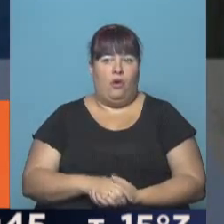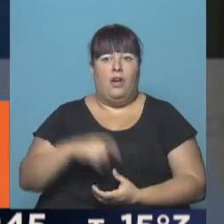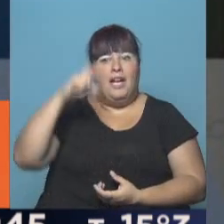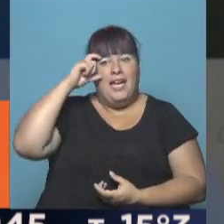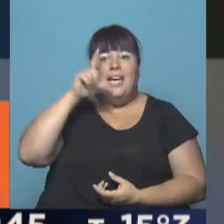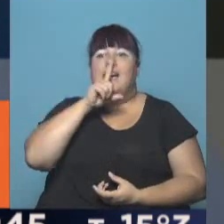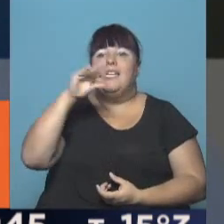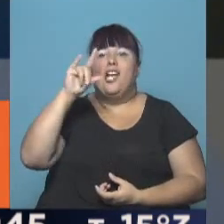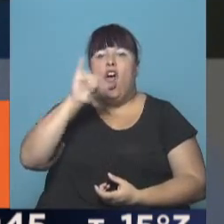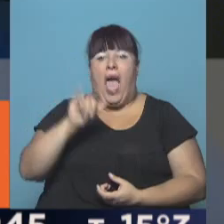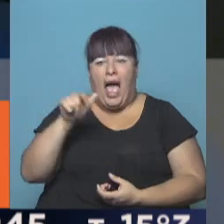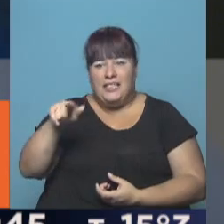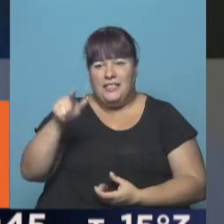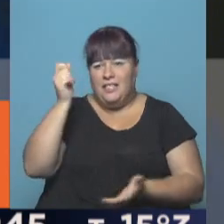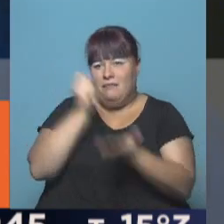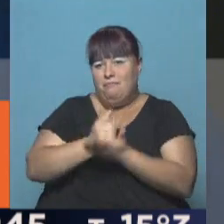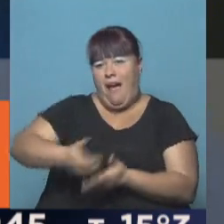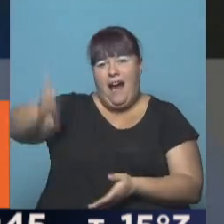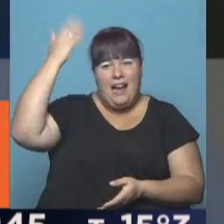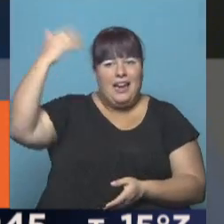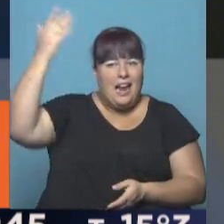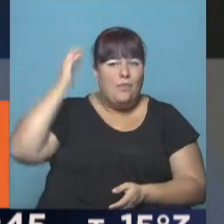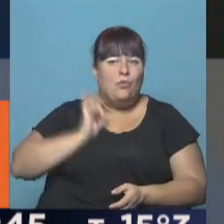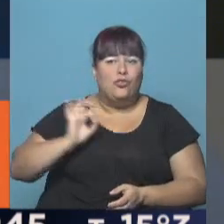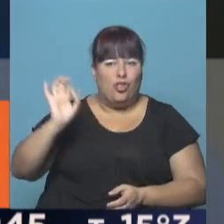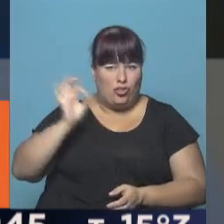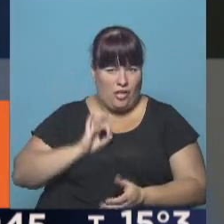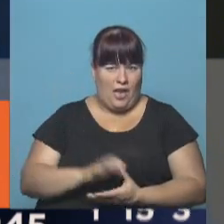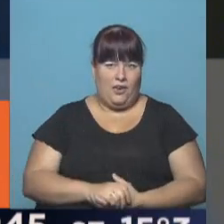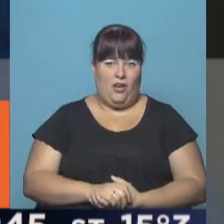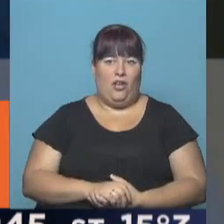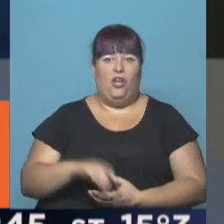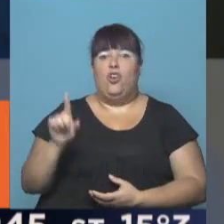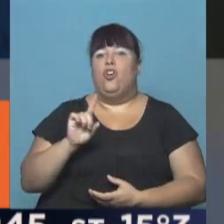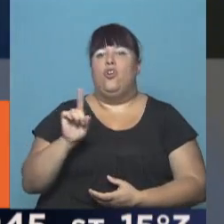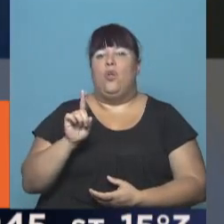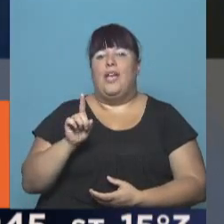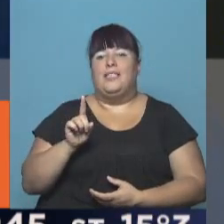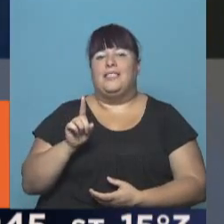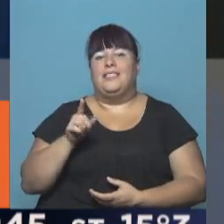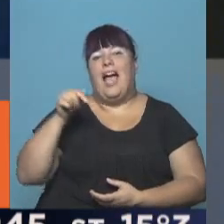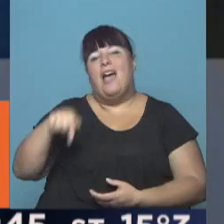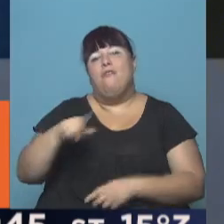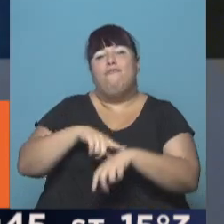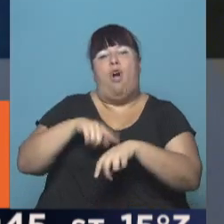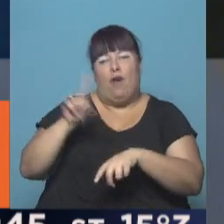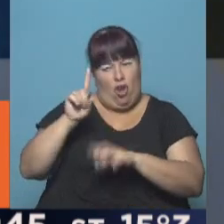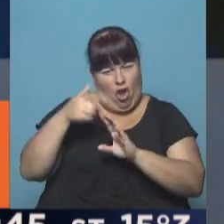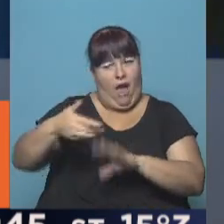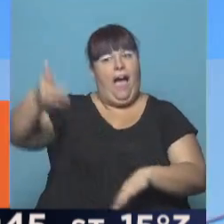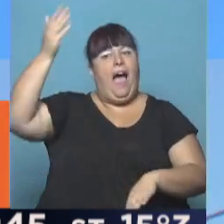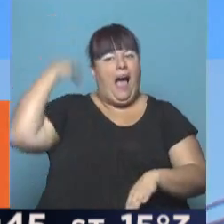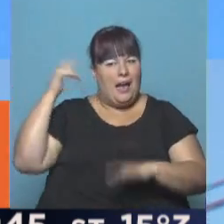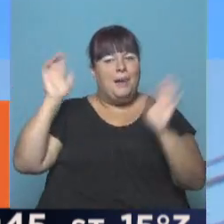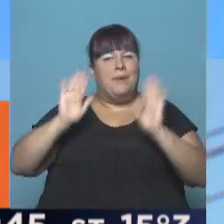un cuadro que viene desde hace mucho tiempo. No es que actúa en ese momento, es un tipo que